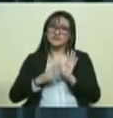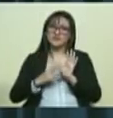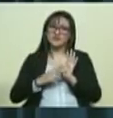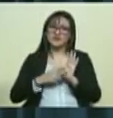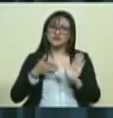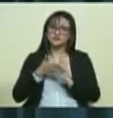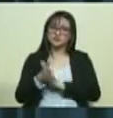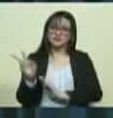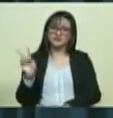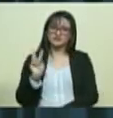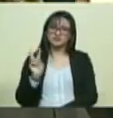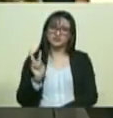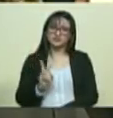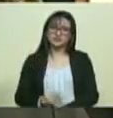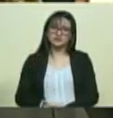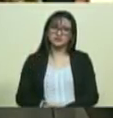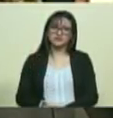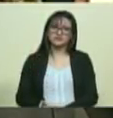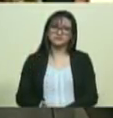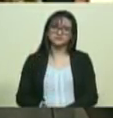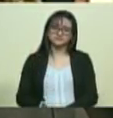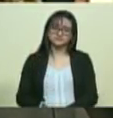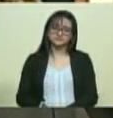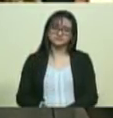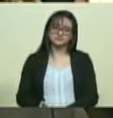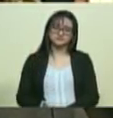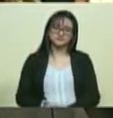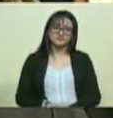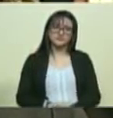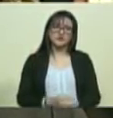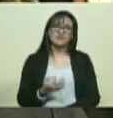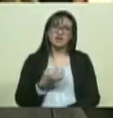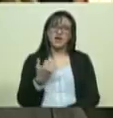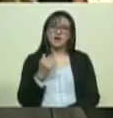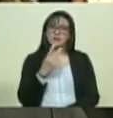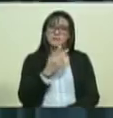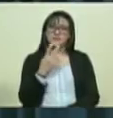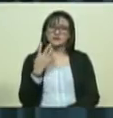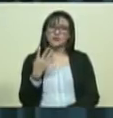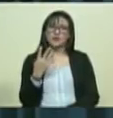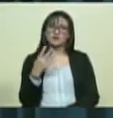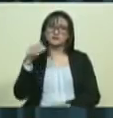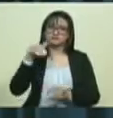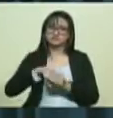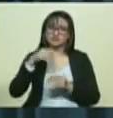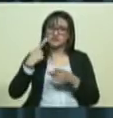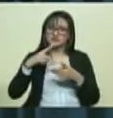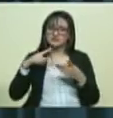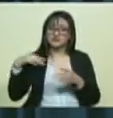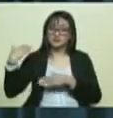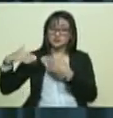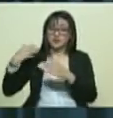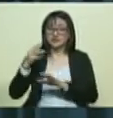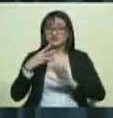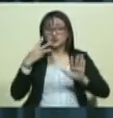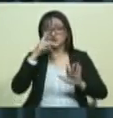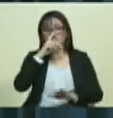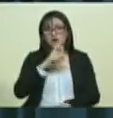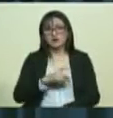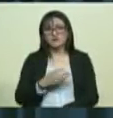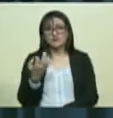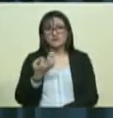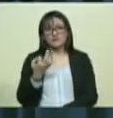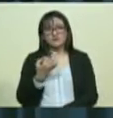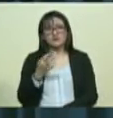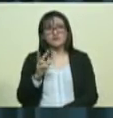es la verdad es verdad que hemos tenido 24 eventos electorales en 18 años es verdad que en